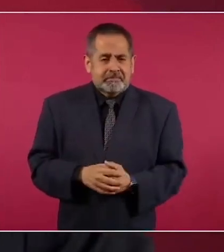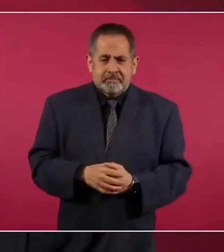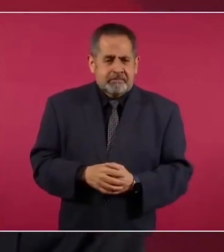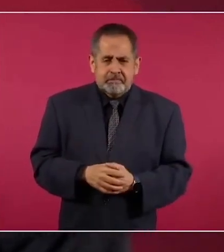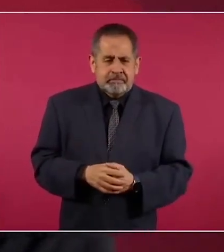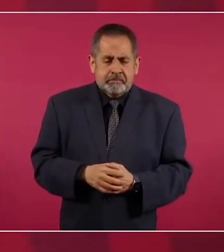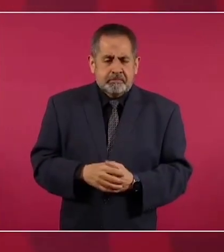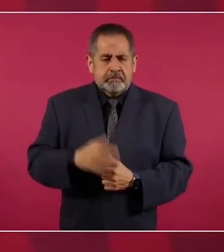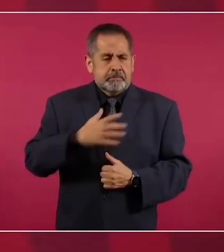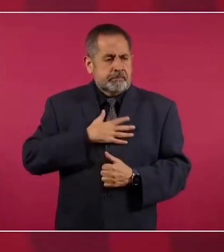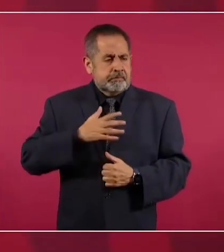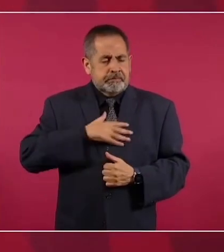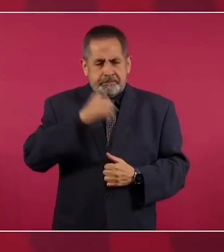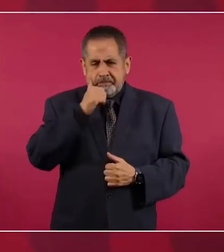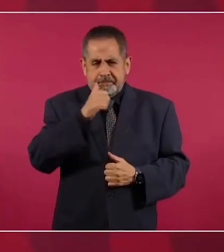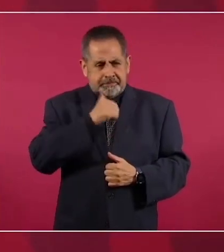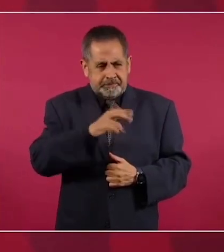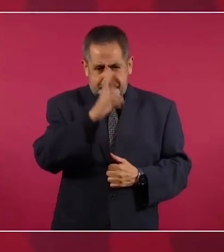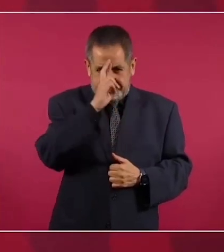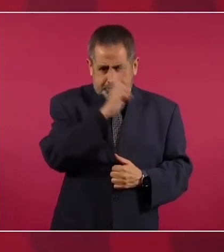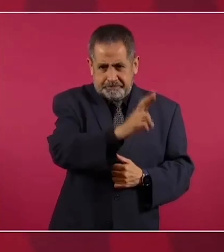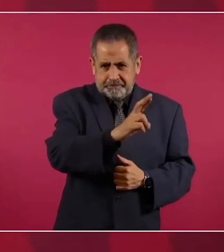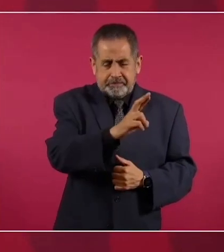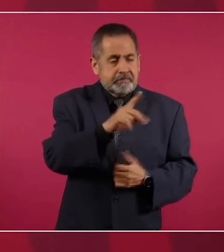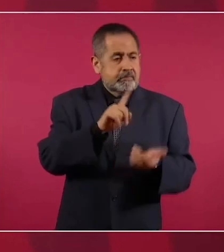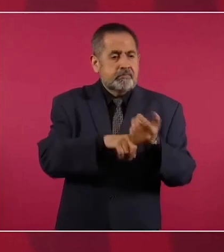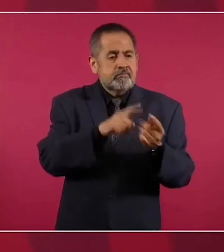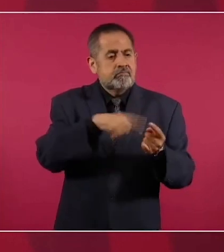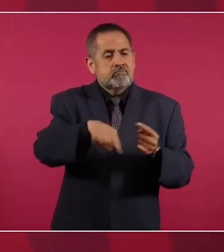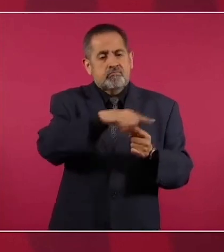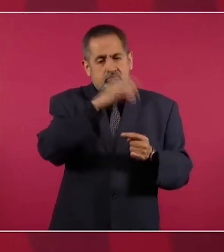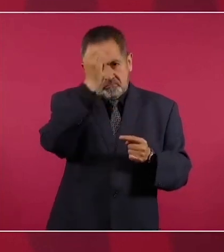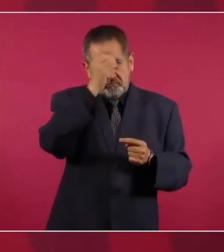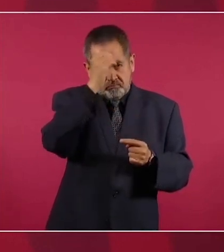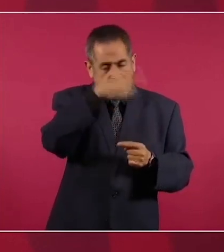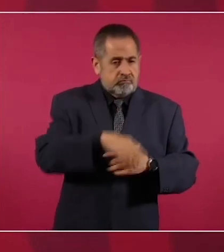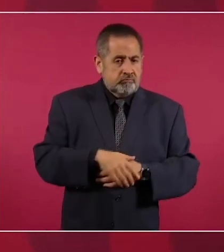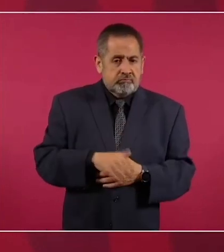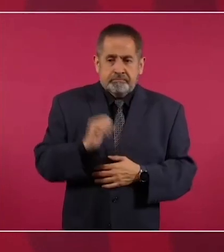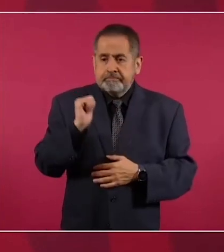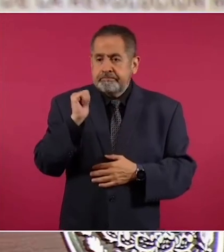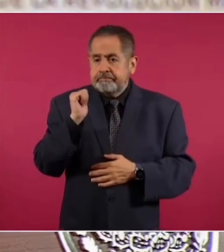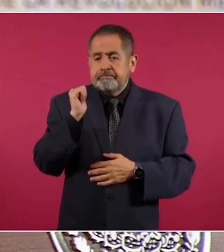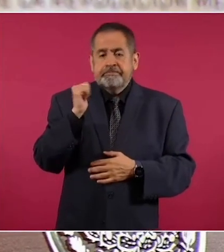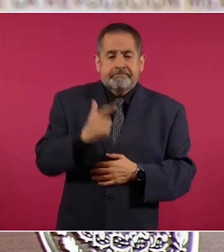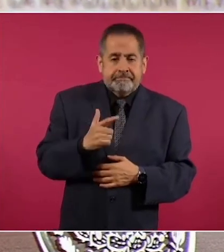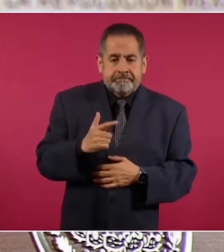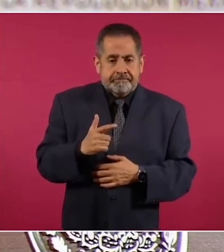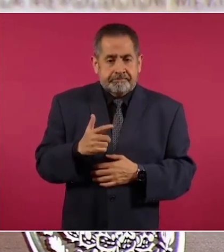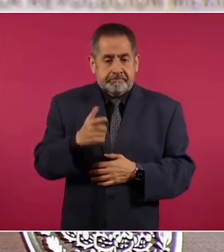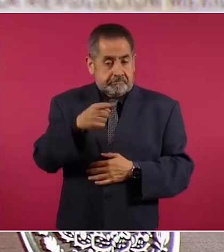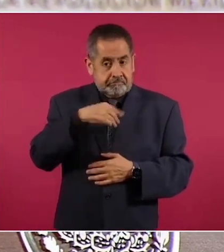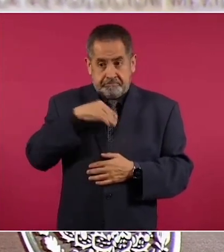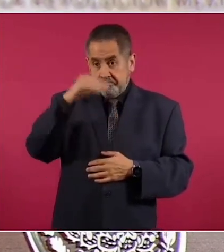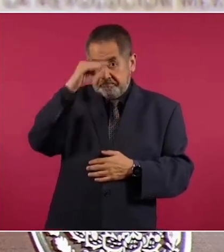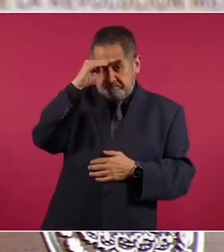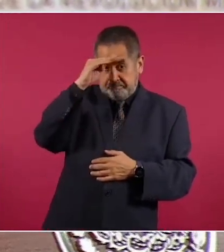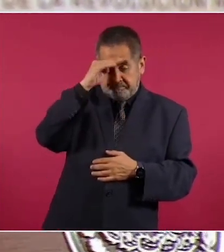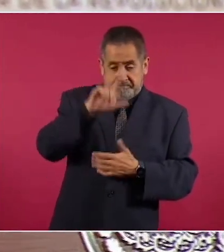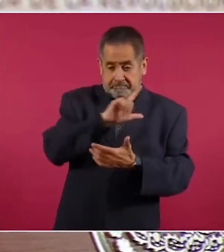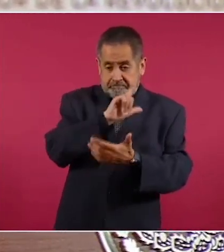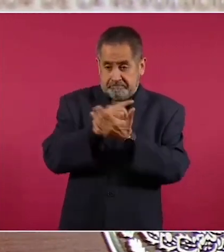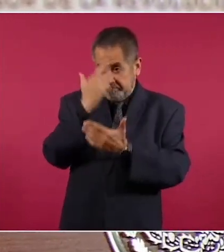vamos a ser respetuosos de la opinión de ustedes, y si hay algo que ustedes consideren